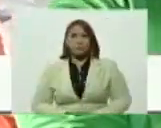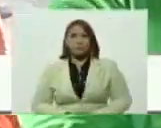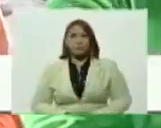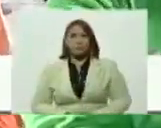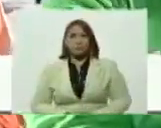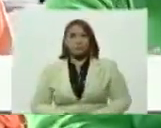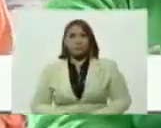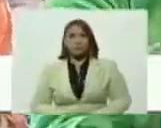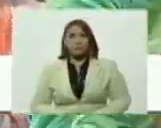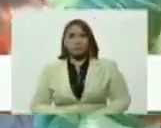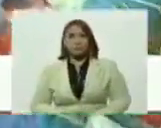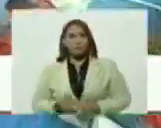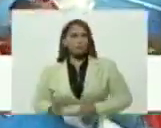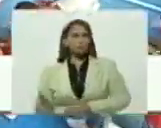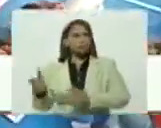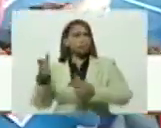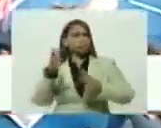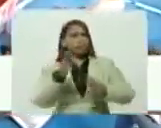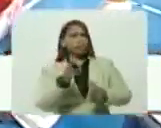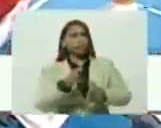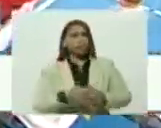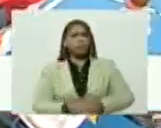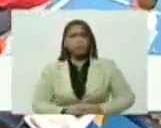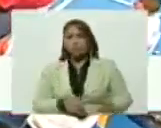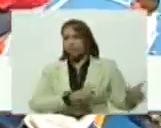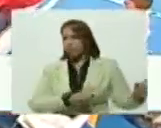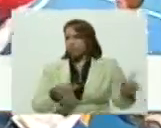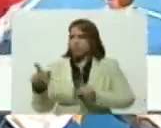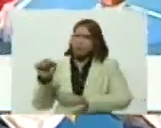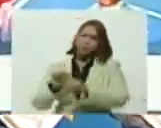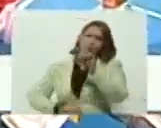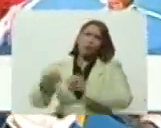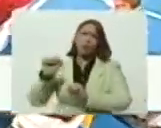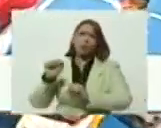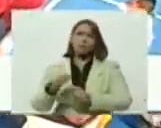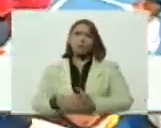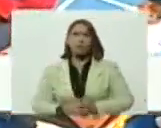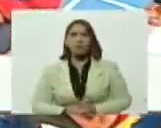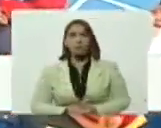Con su fusil en la mano, listo para defender